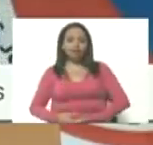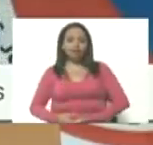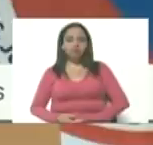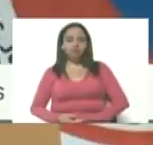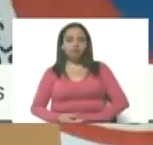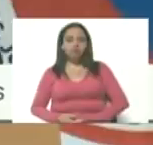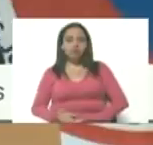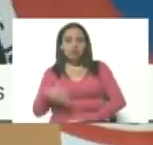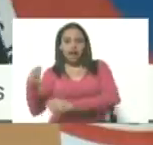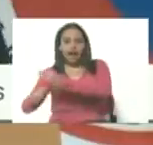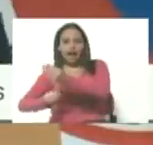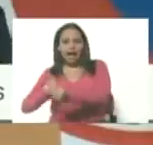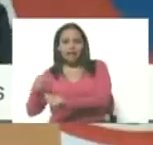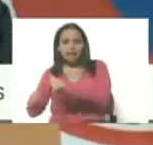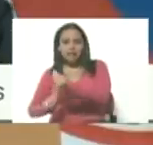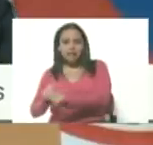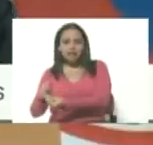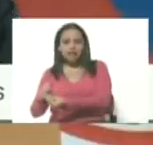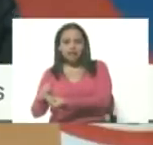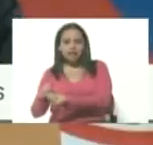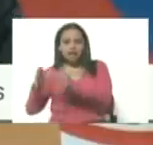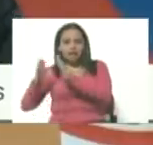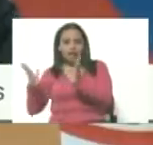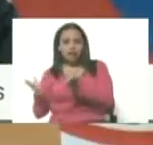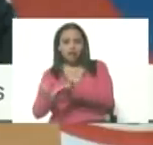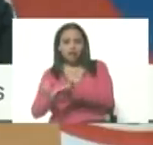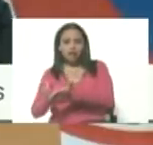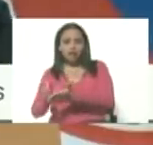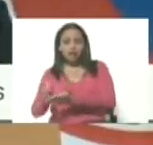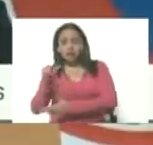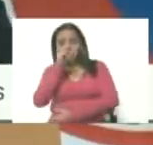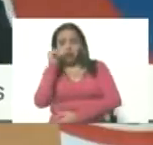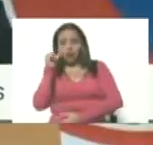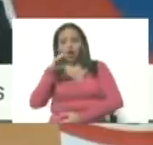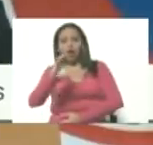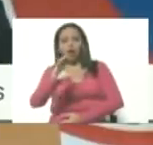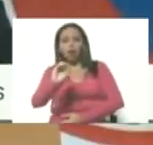de la producción mundial de cocaína.